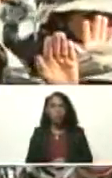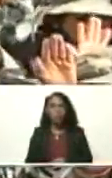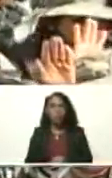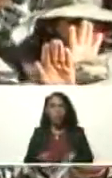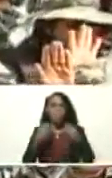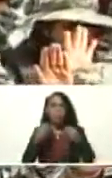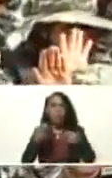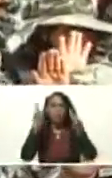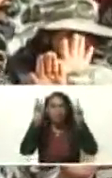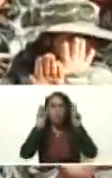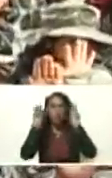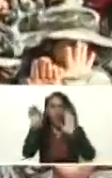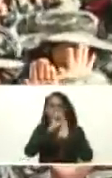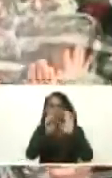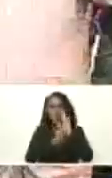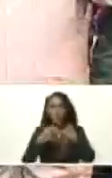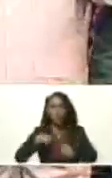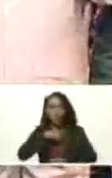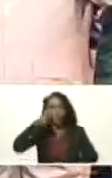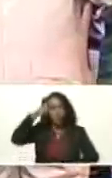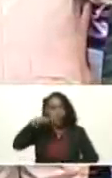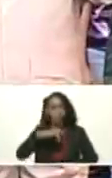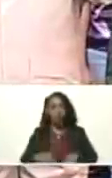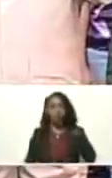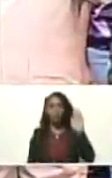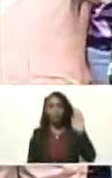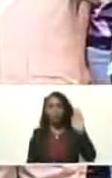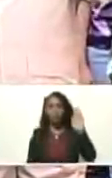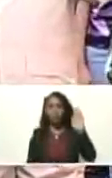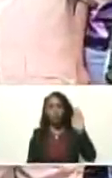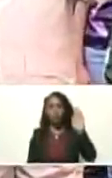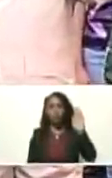para una nueva etapa de nuestro pueblo.